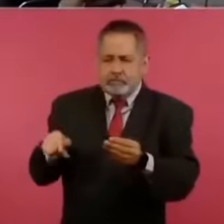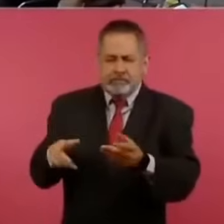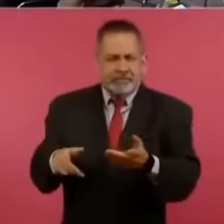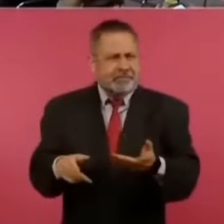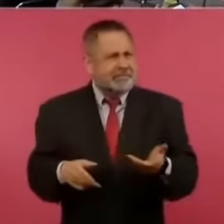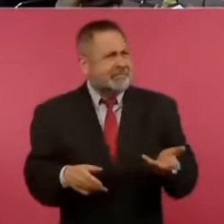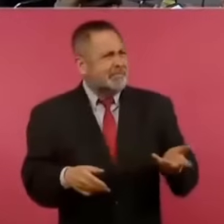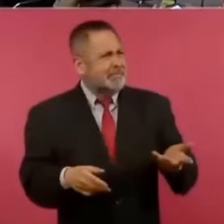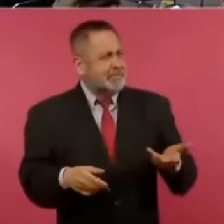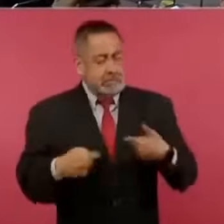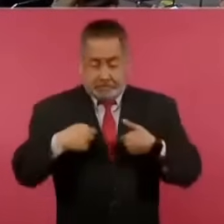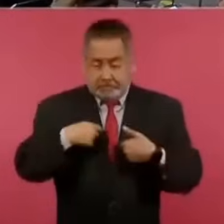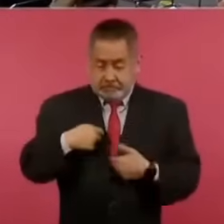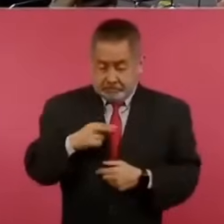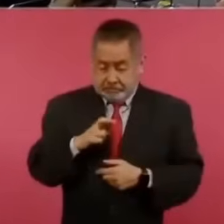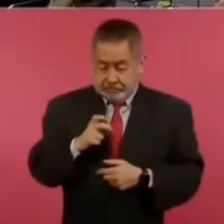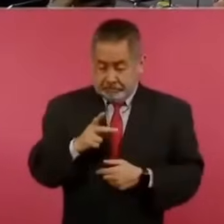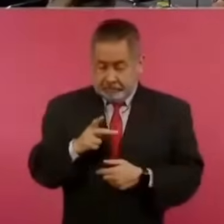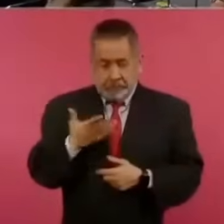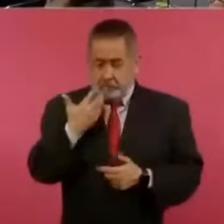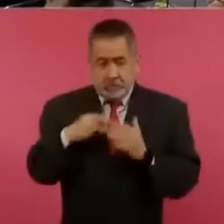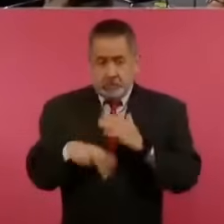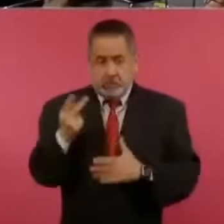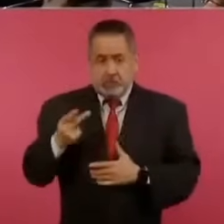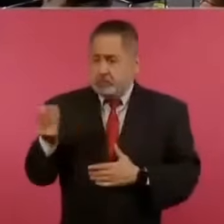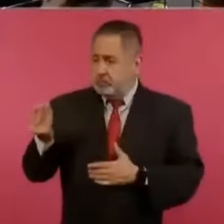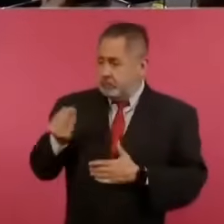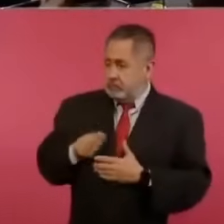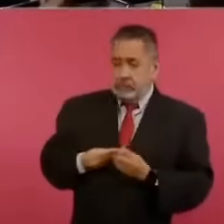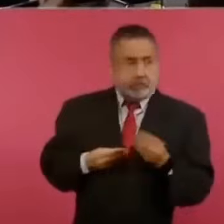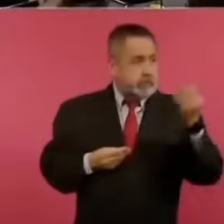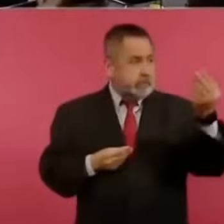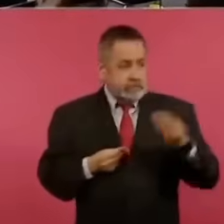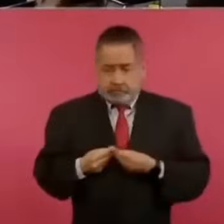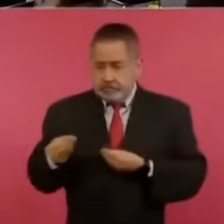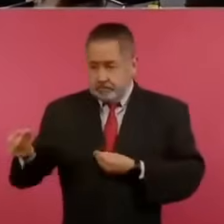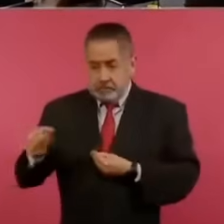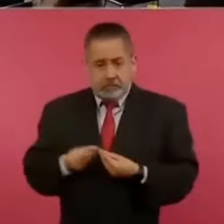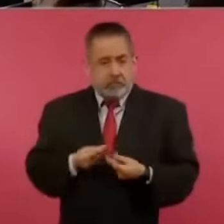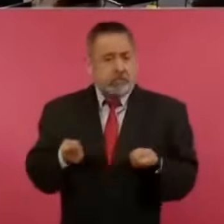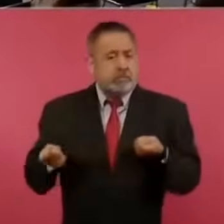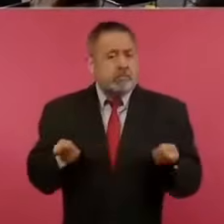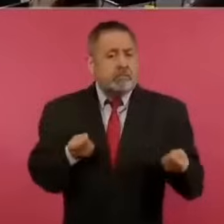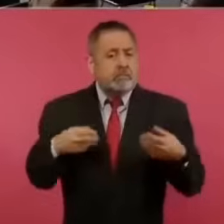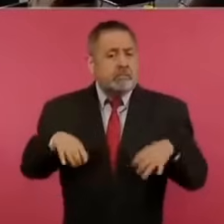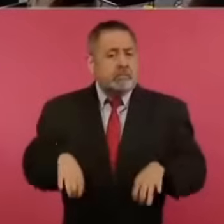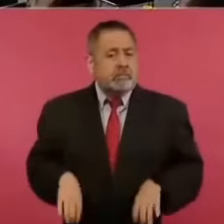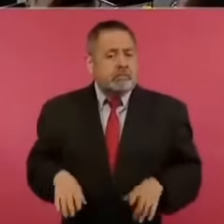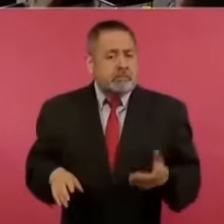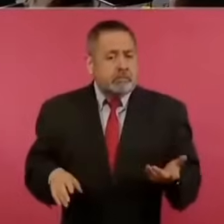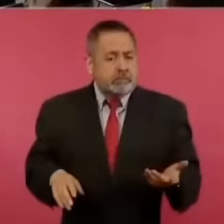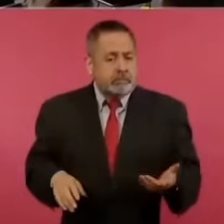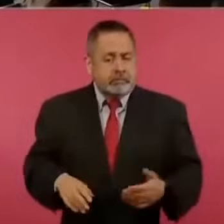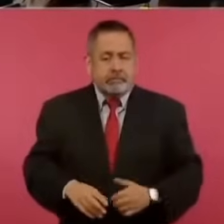Originalmente Pemex estaba haciendo las negociaciones. No, pero lo hicieron. Y lo hicieron a un lado y entró.